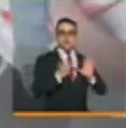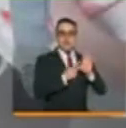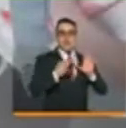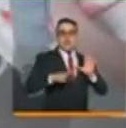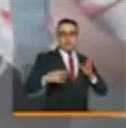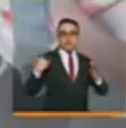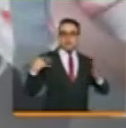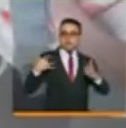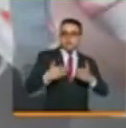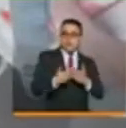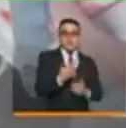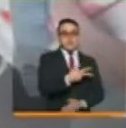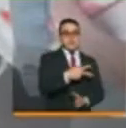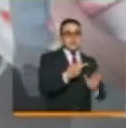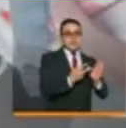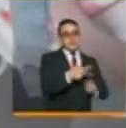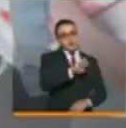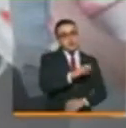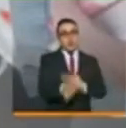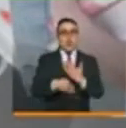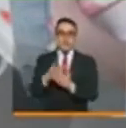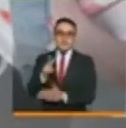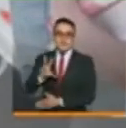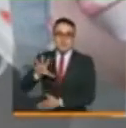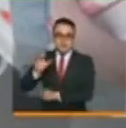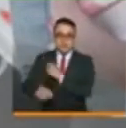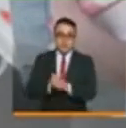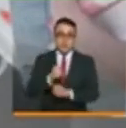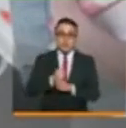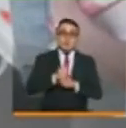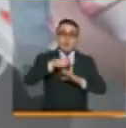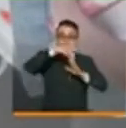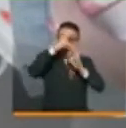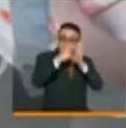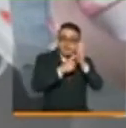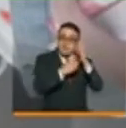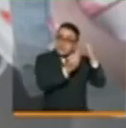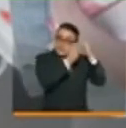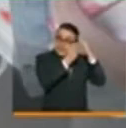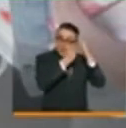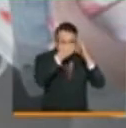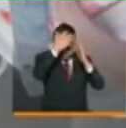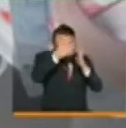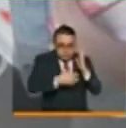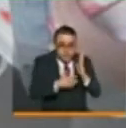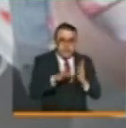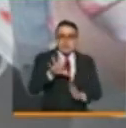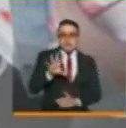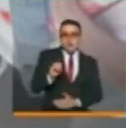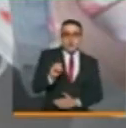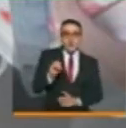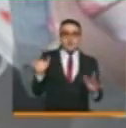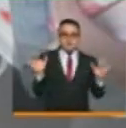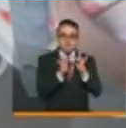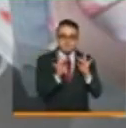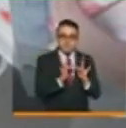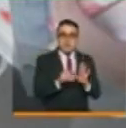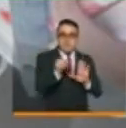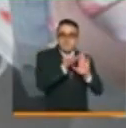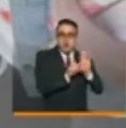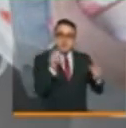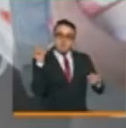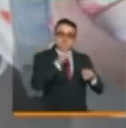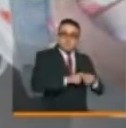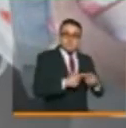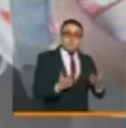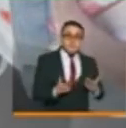y tener entre 18 y 25 años. Su registro en las pruebas Saber 11 deben tener mínimo 50 puntos en las áreas relacionadas al programa